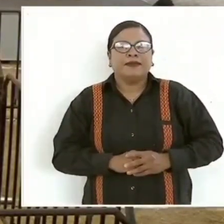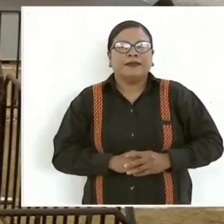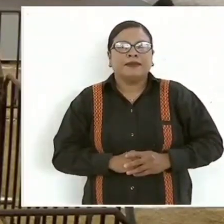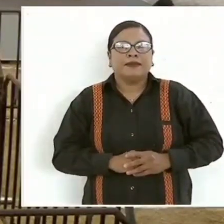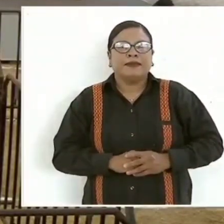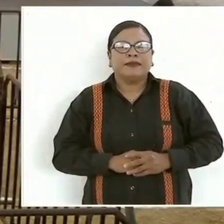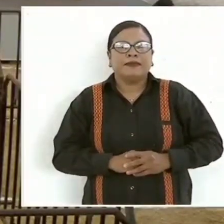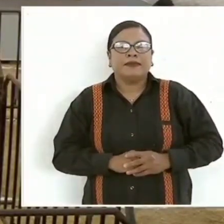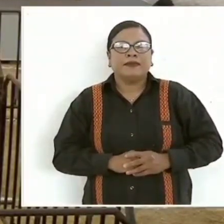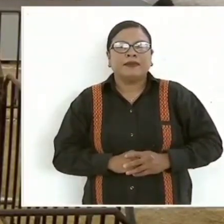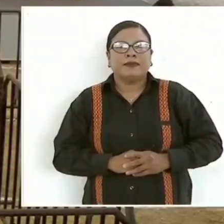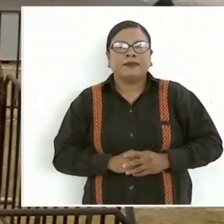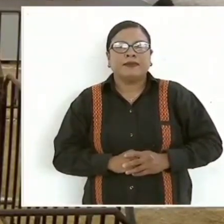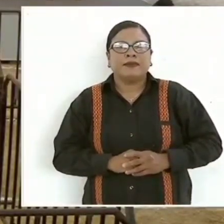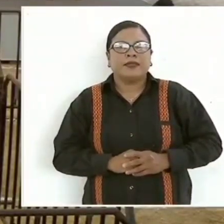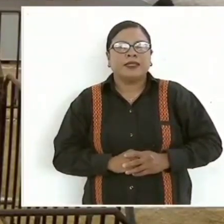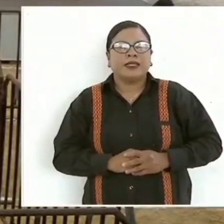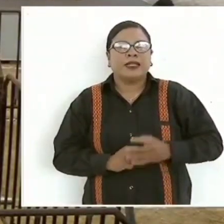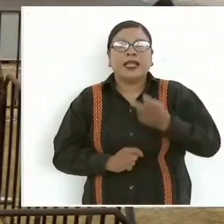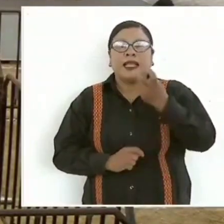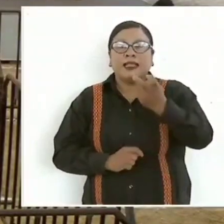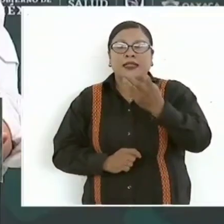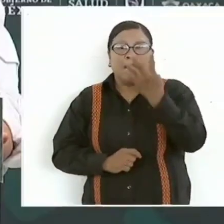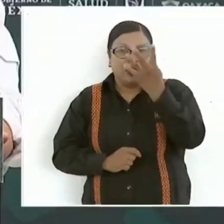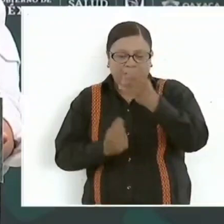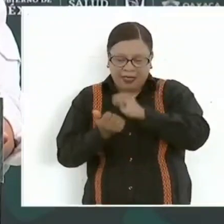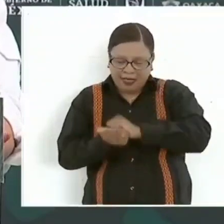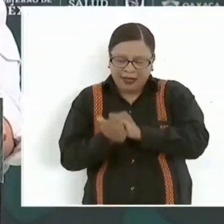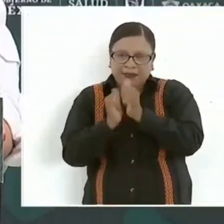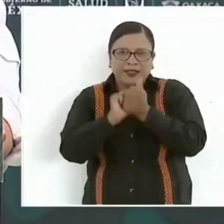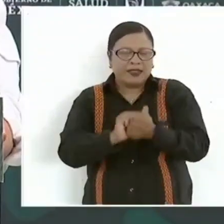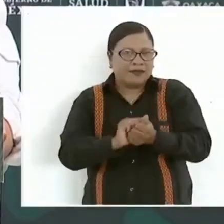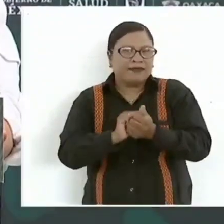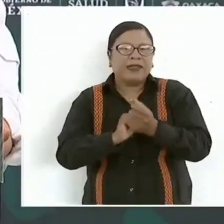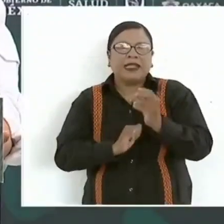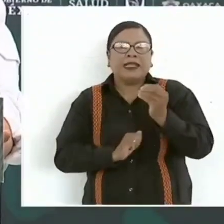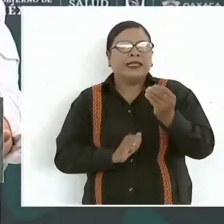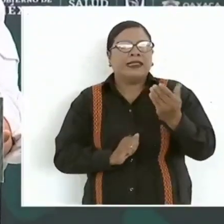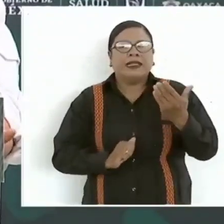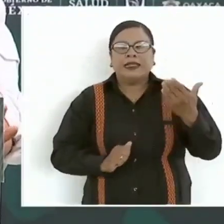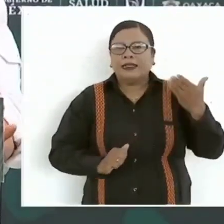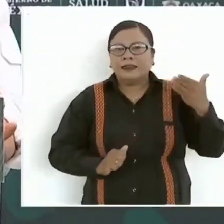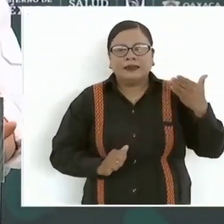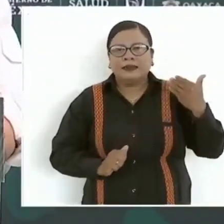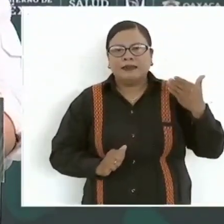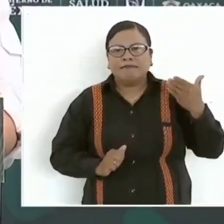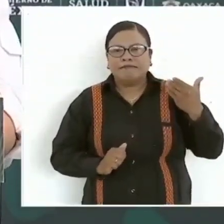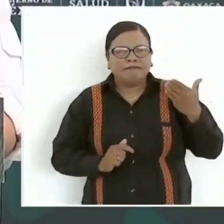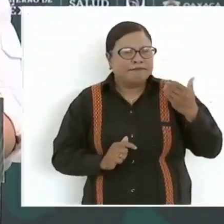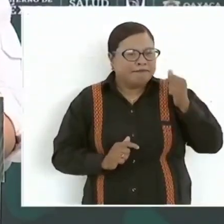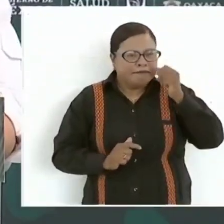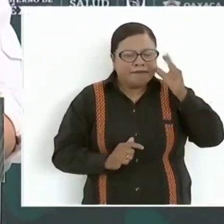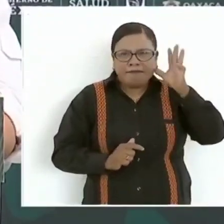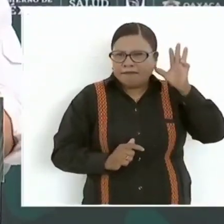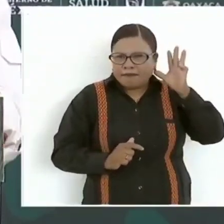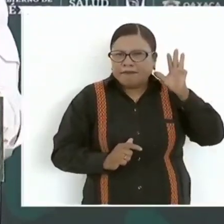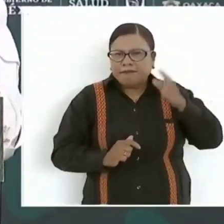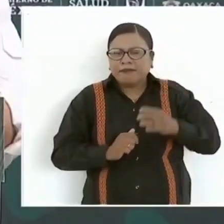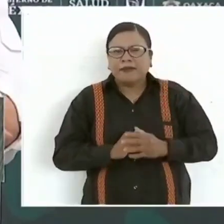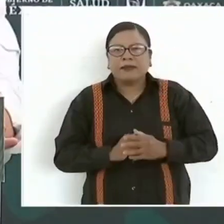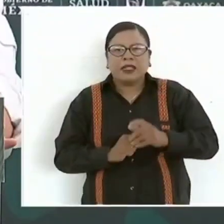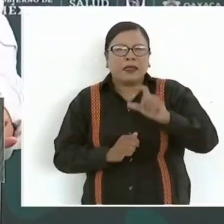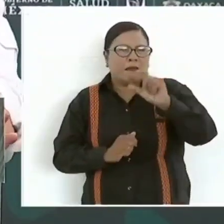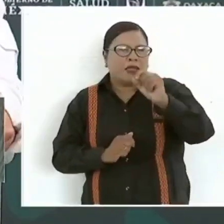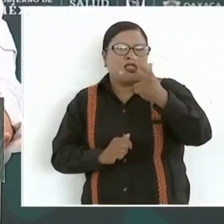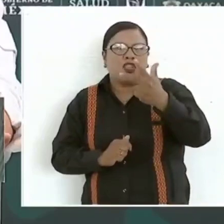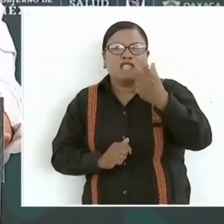Que ha nacido durante la Cuarta Transformación. Hace unos pocos días, el